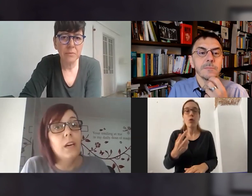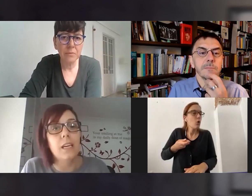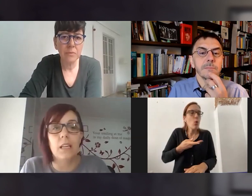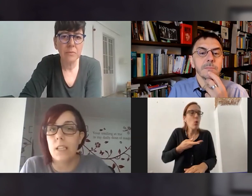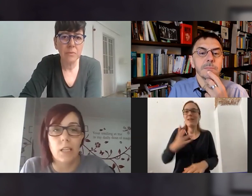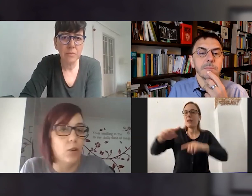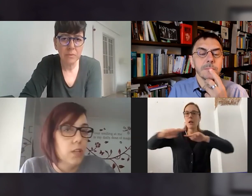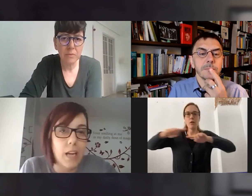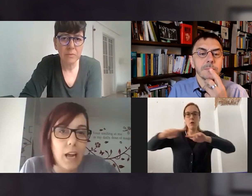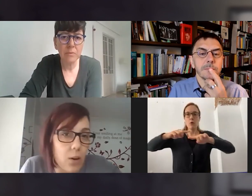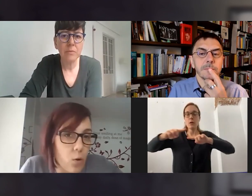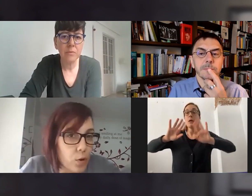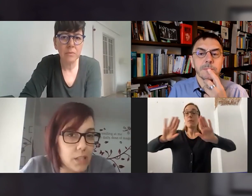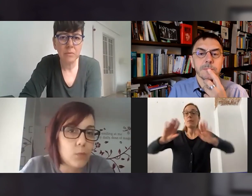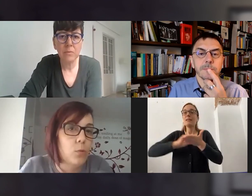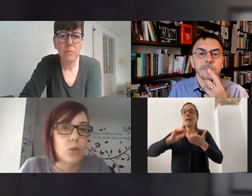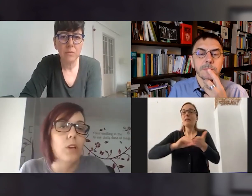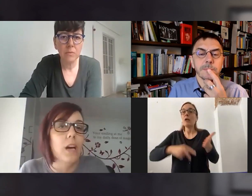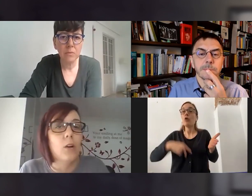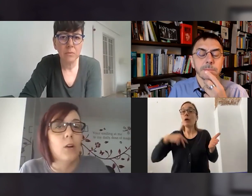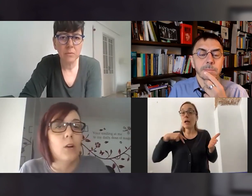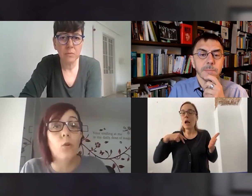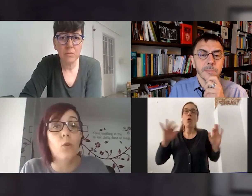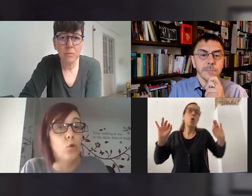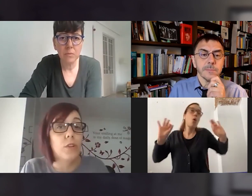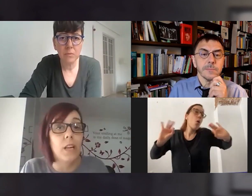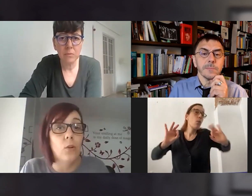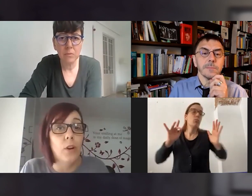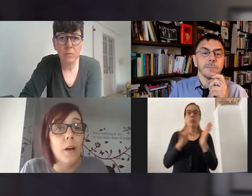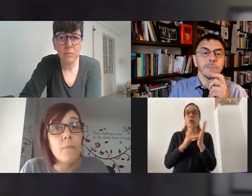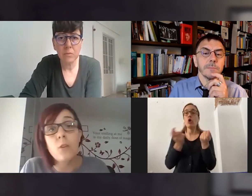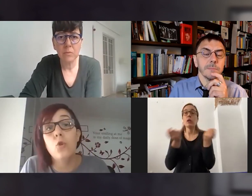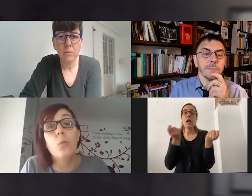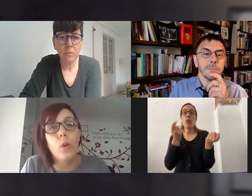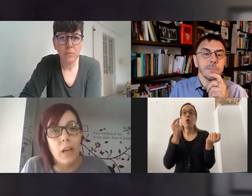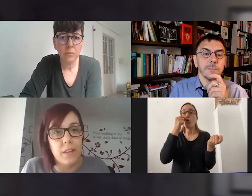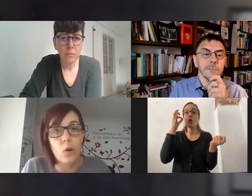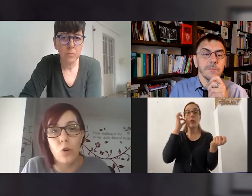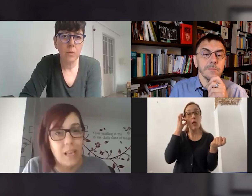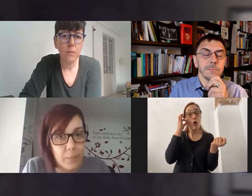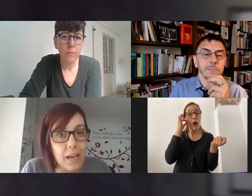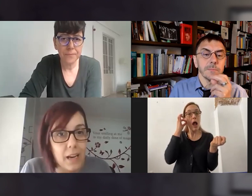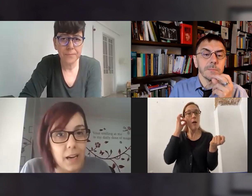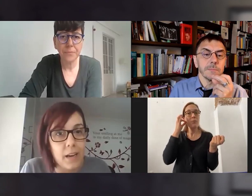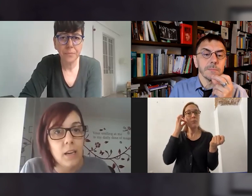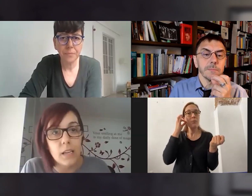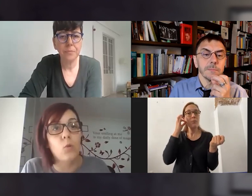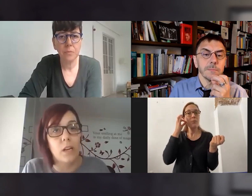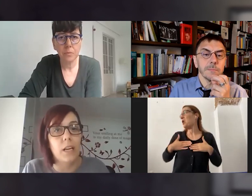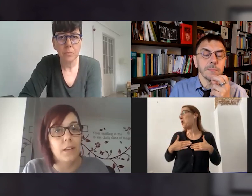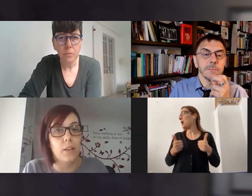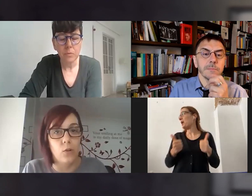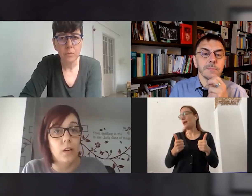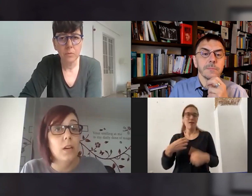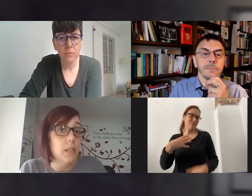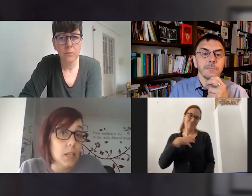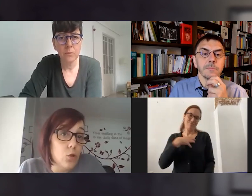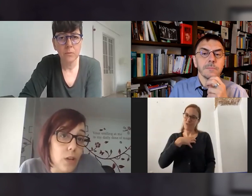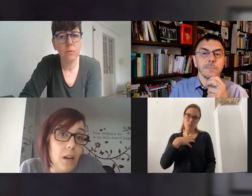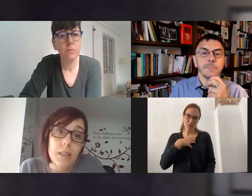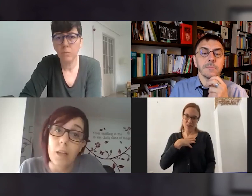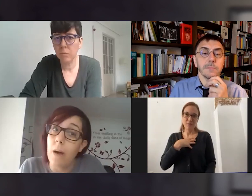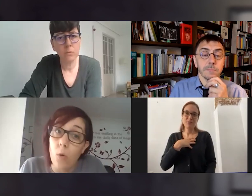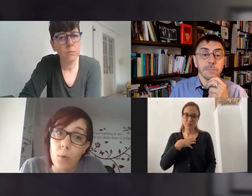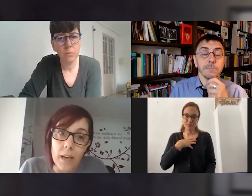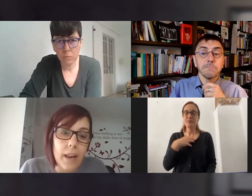dirección, y que el secretario general, o en ese momento ya coordinador o coordinadora, no pueda hacer lo que le venga en gana en cualquier dirección. Y eso